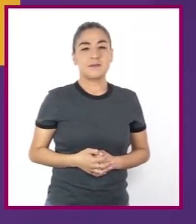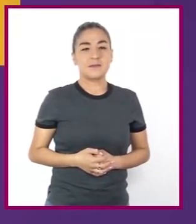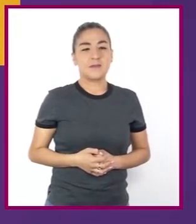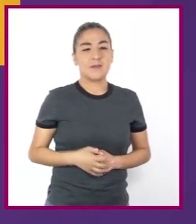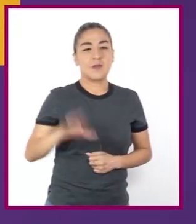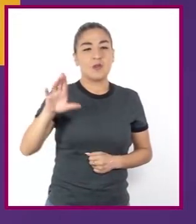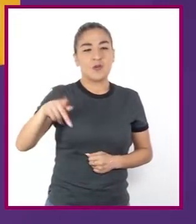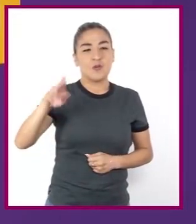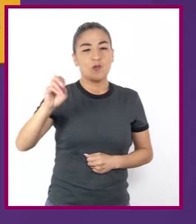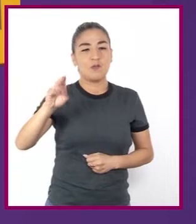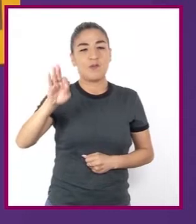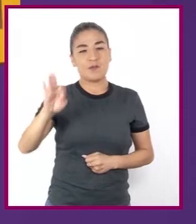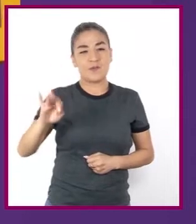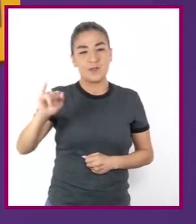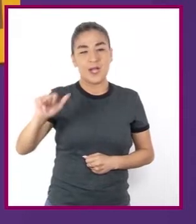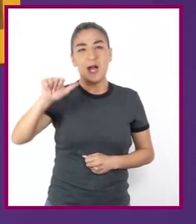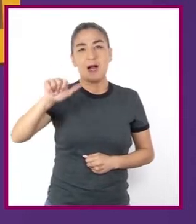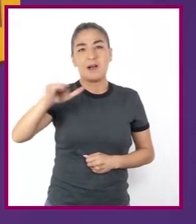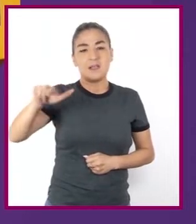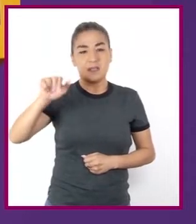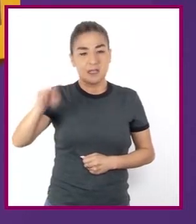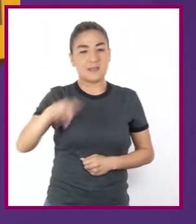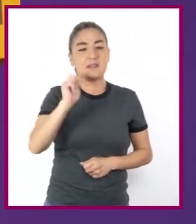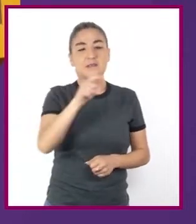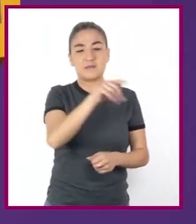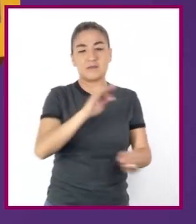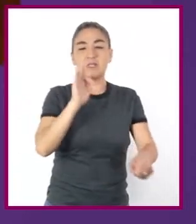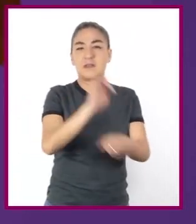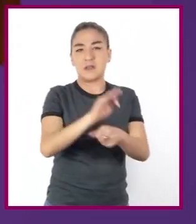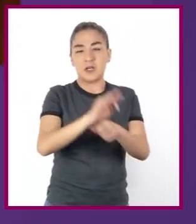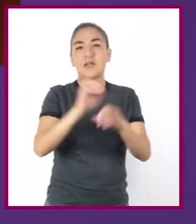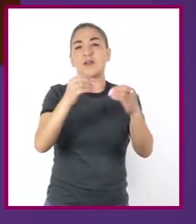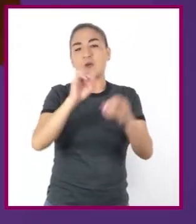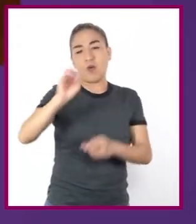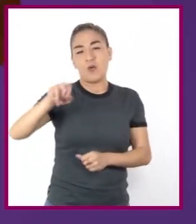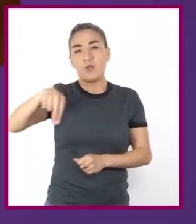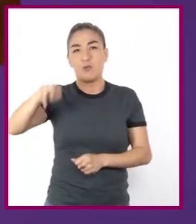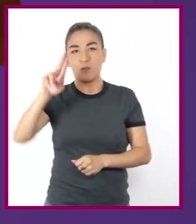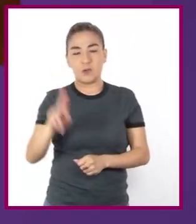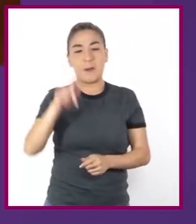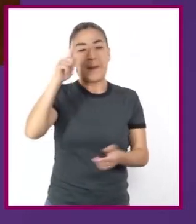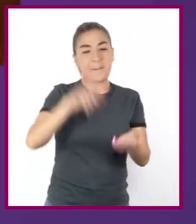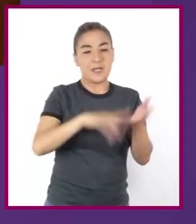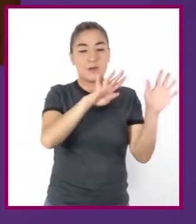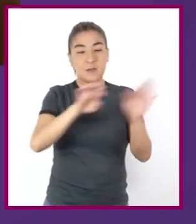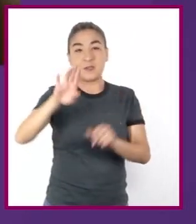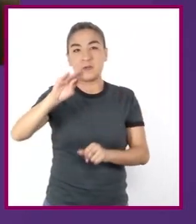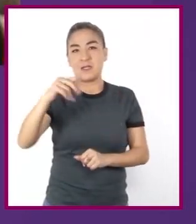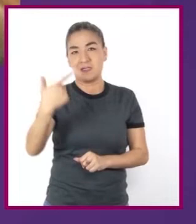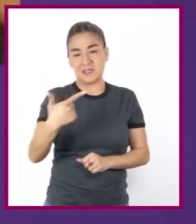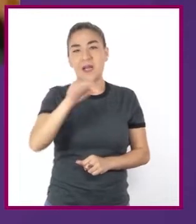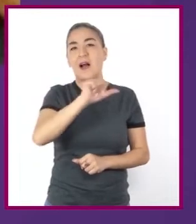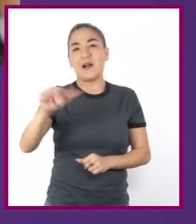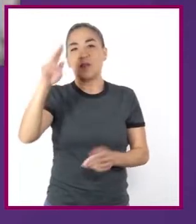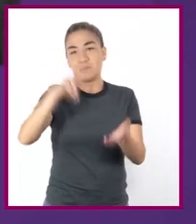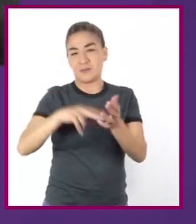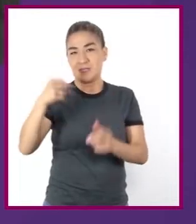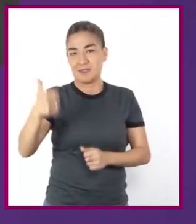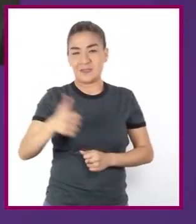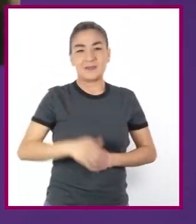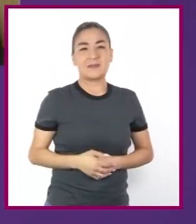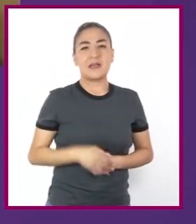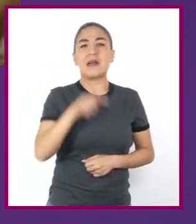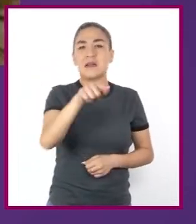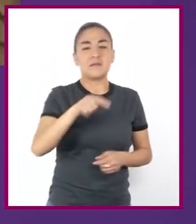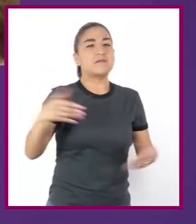Kofi Annan fue secretario general de la Organización de las Naciones Unidas de 1997 a 2006.